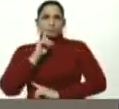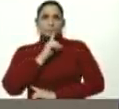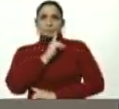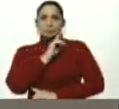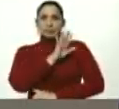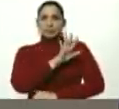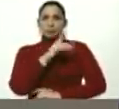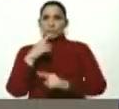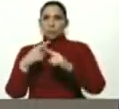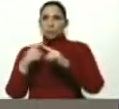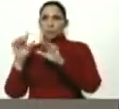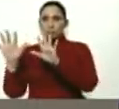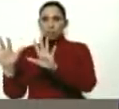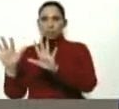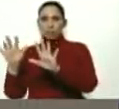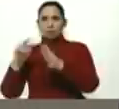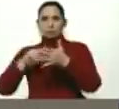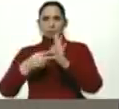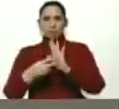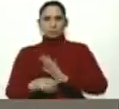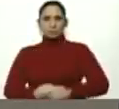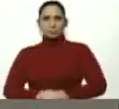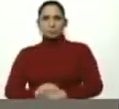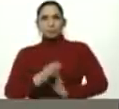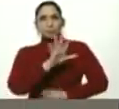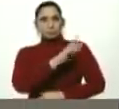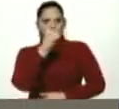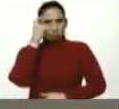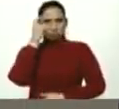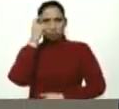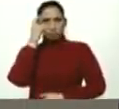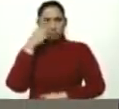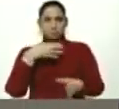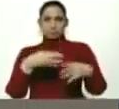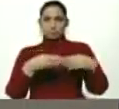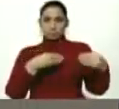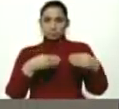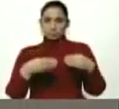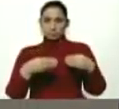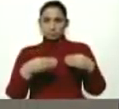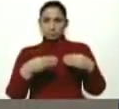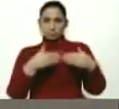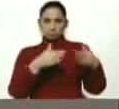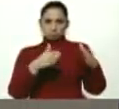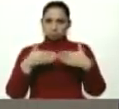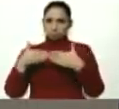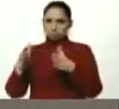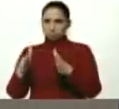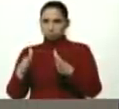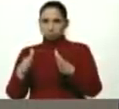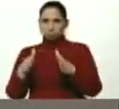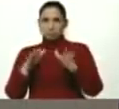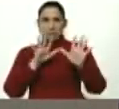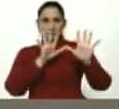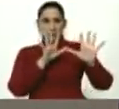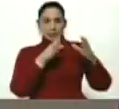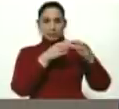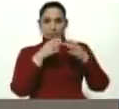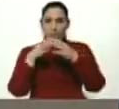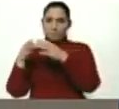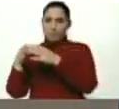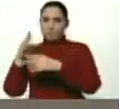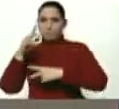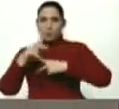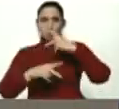5x10, es decir, 5 días de flexibilización, de apertura de 10 sectores productivos